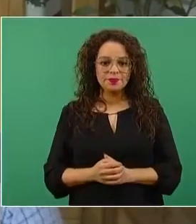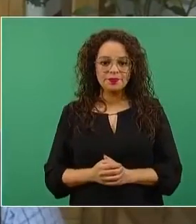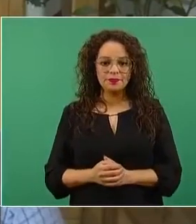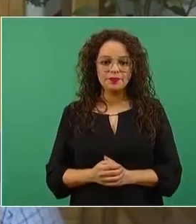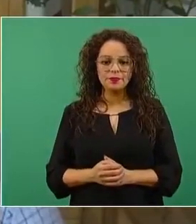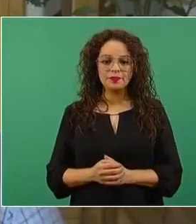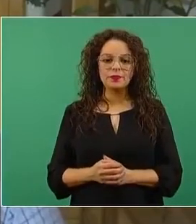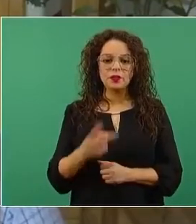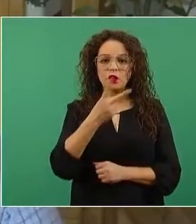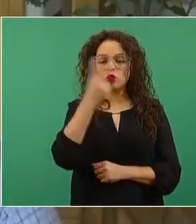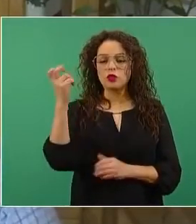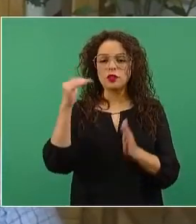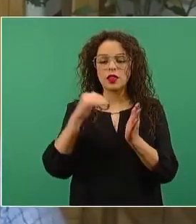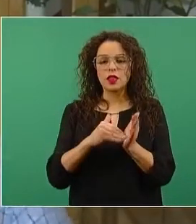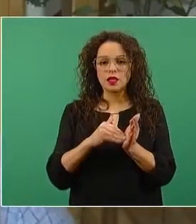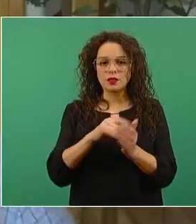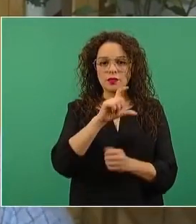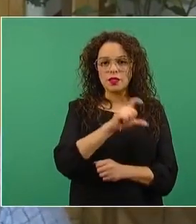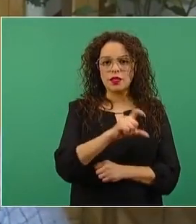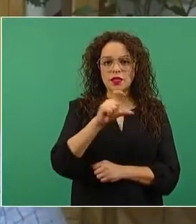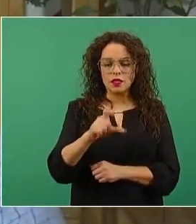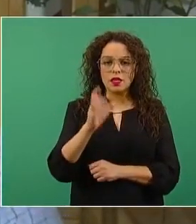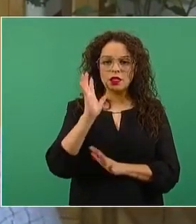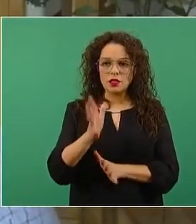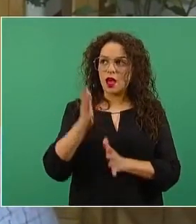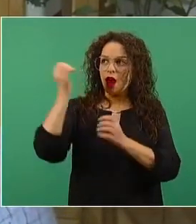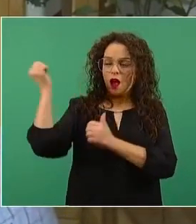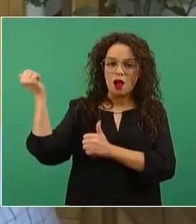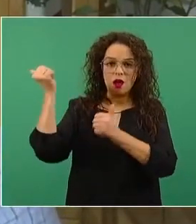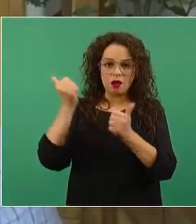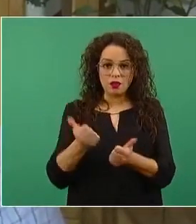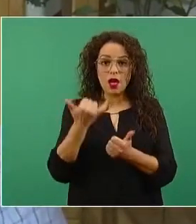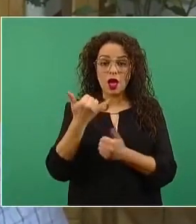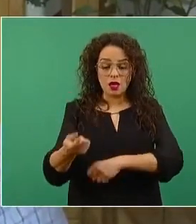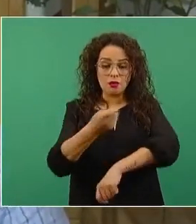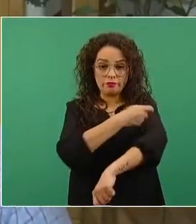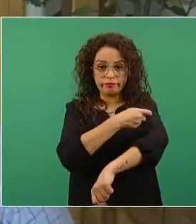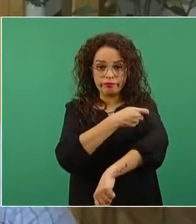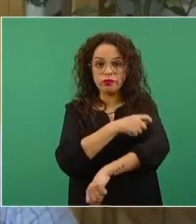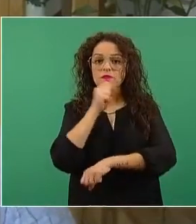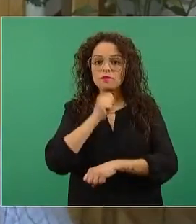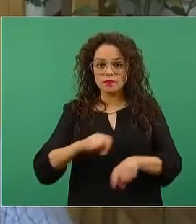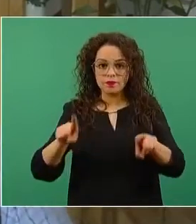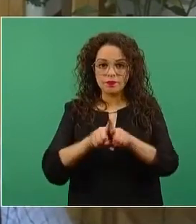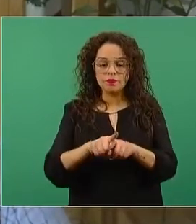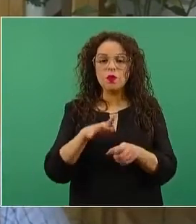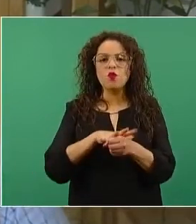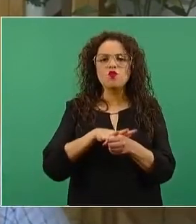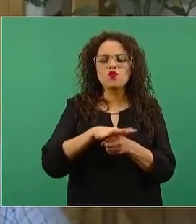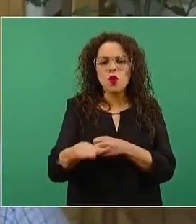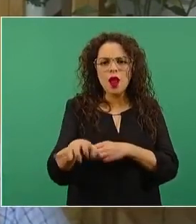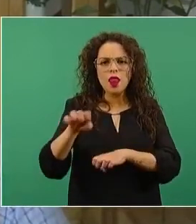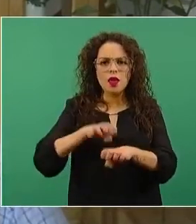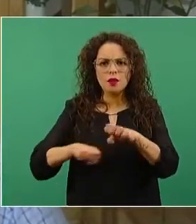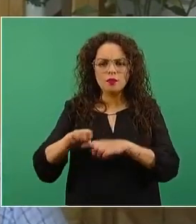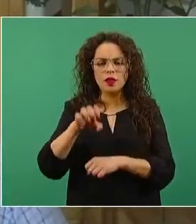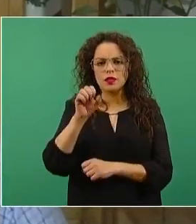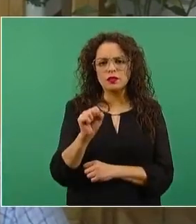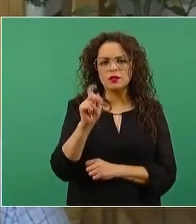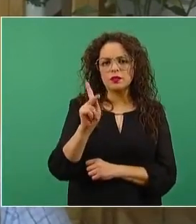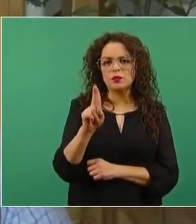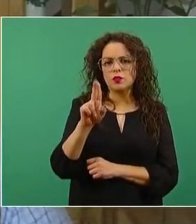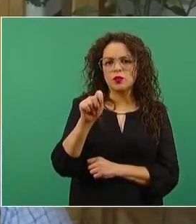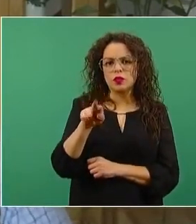tenemos las 200.000 dosis que hasta el momento se han recibido y se han ya aplicado de la vacuna también Sputnik